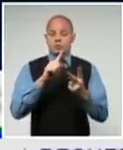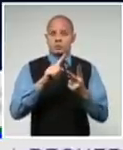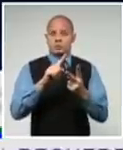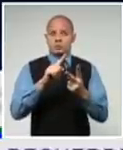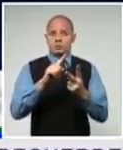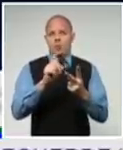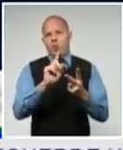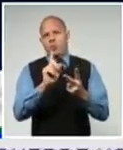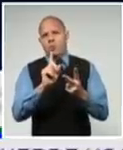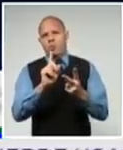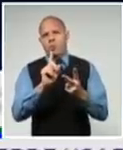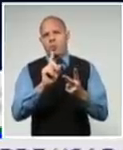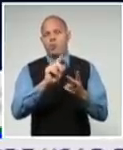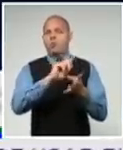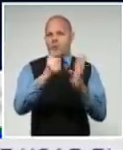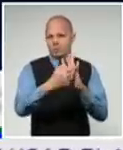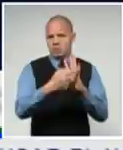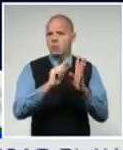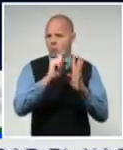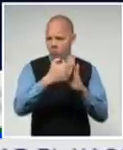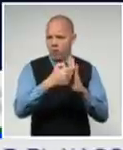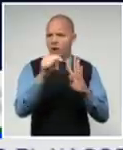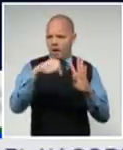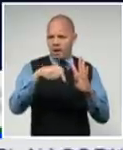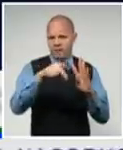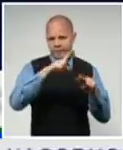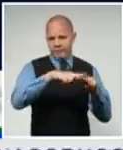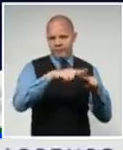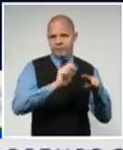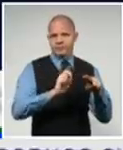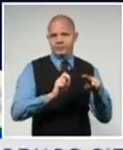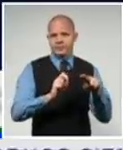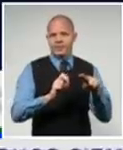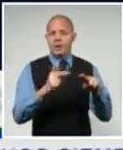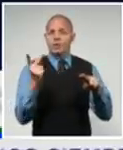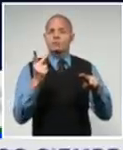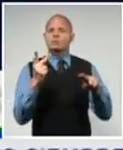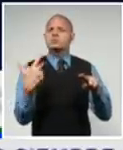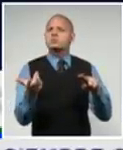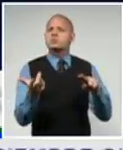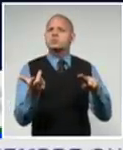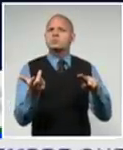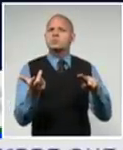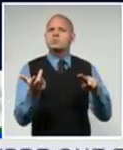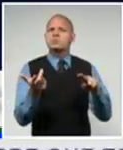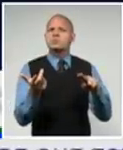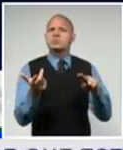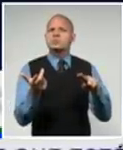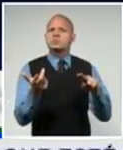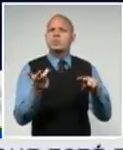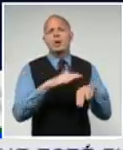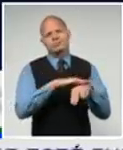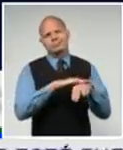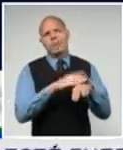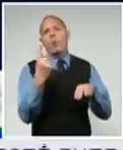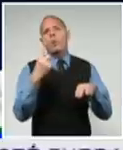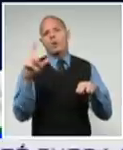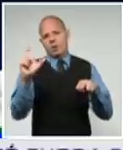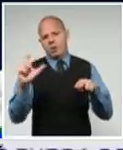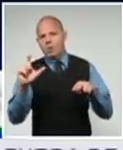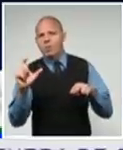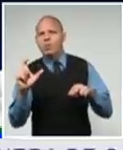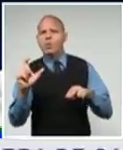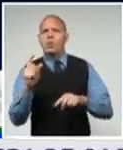hay 4 aquí en La Habana y 2 en hospitales, dos en hospital de Camagüey y uno